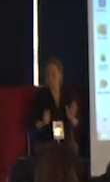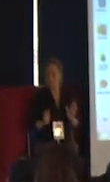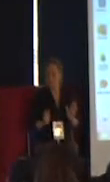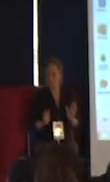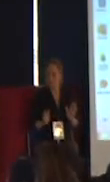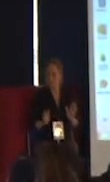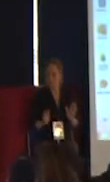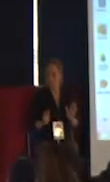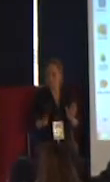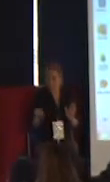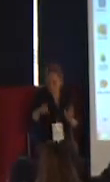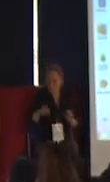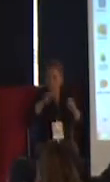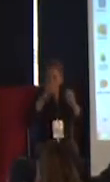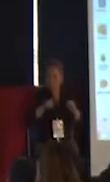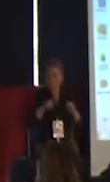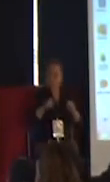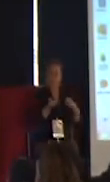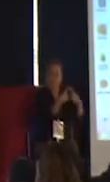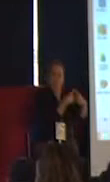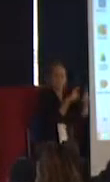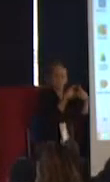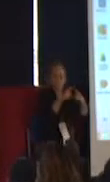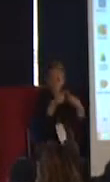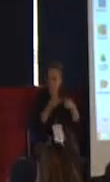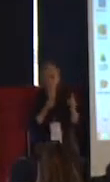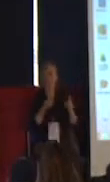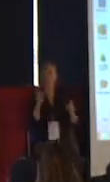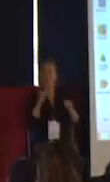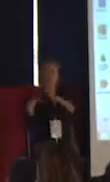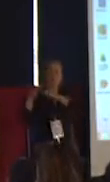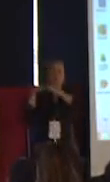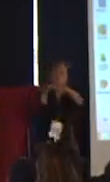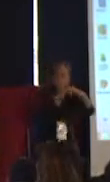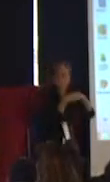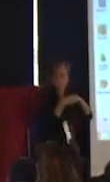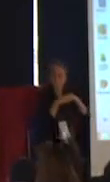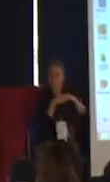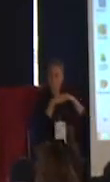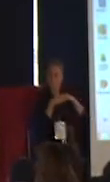También podríamos hablar de diversidad y podríamos hablar de igualdad.